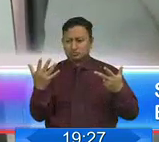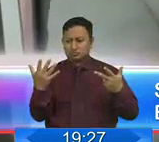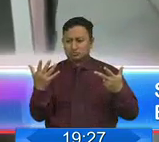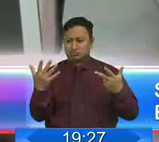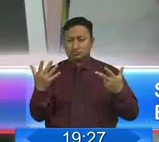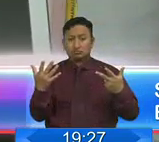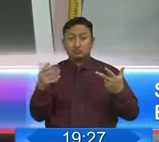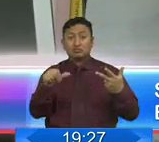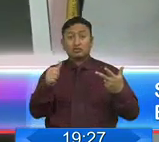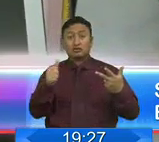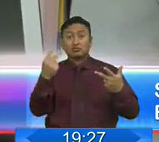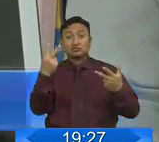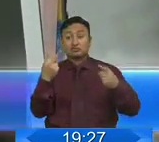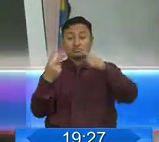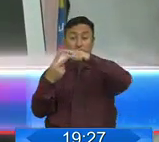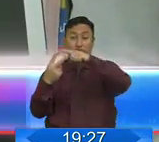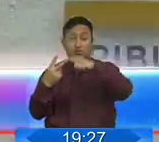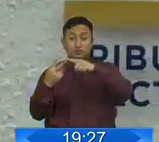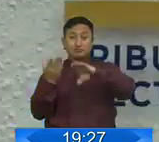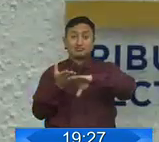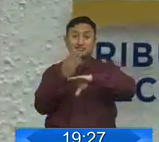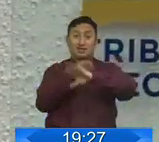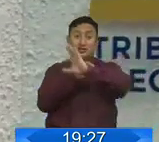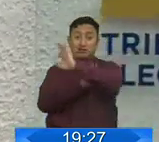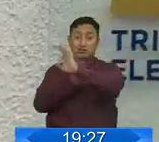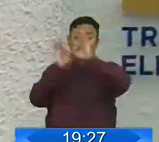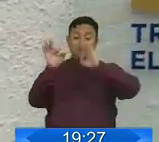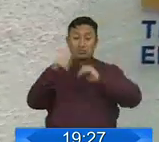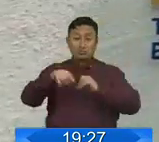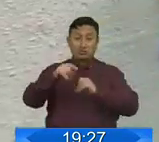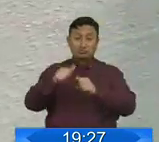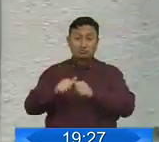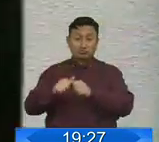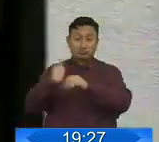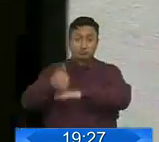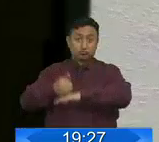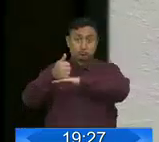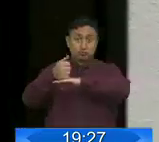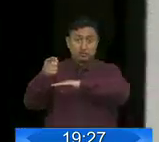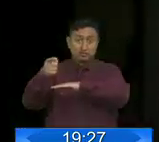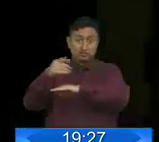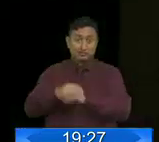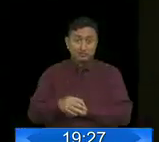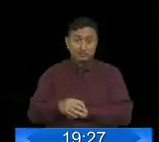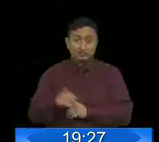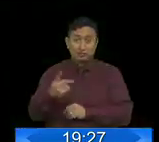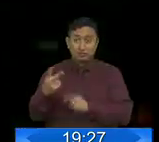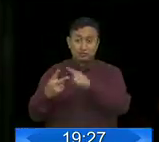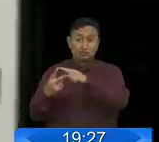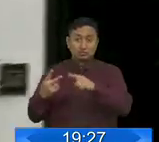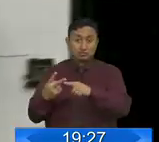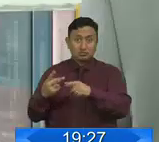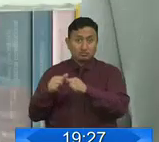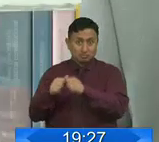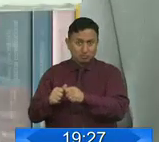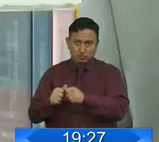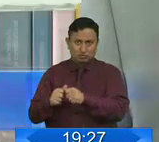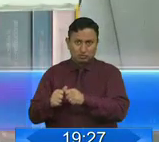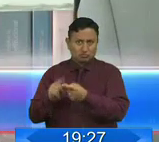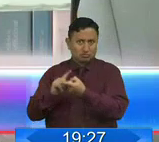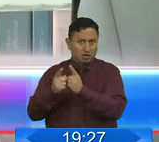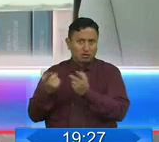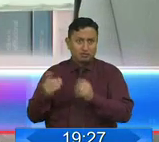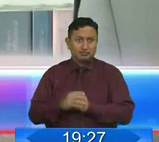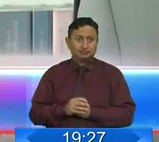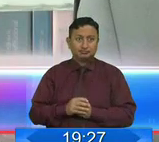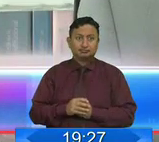que suplantaron a los principales y que ahora fungen como titulares en el tribunal ya no tendrían que estar ahí. Lo que ocurre